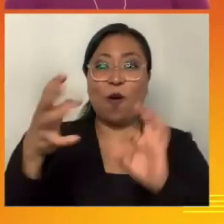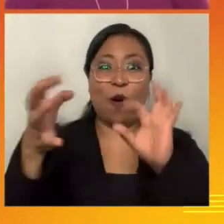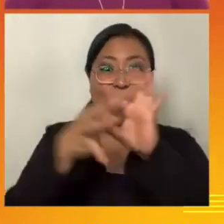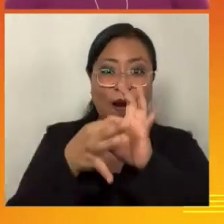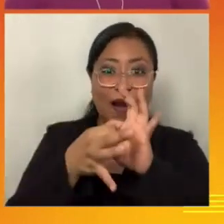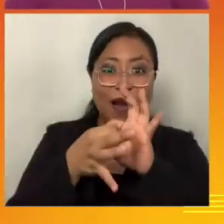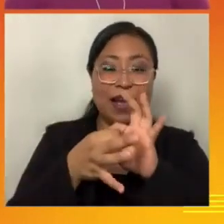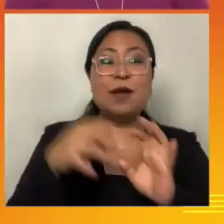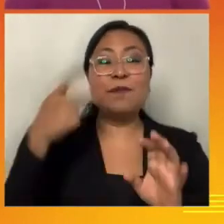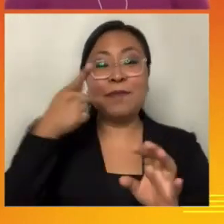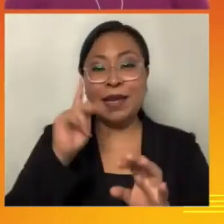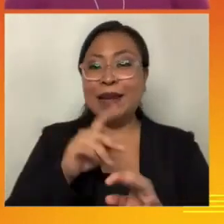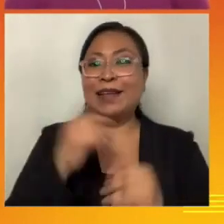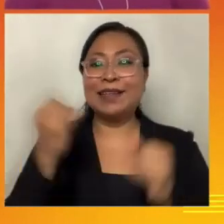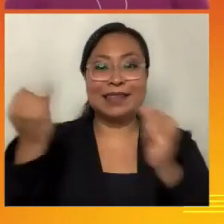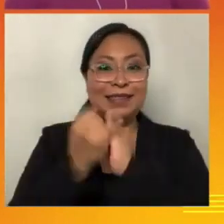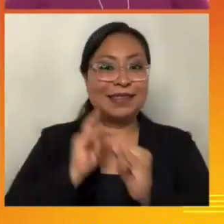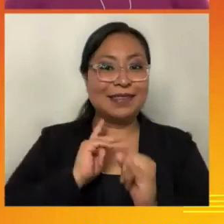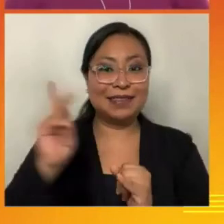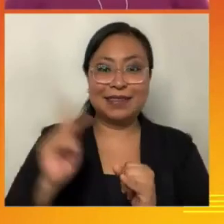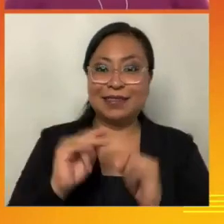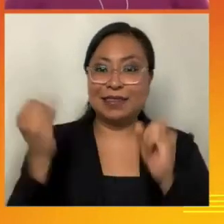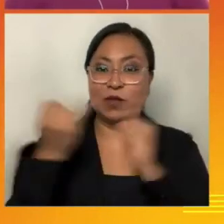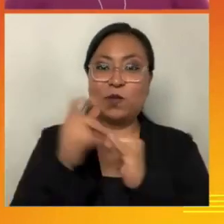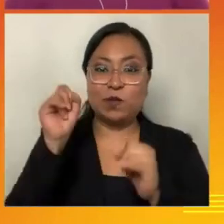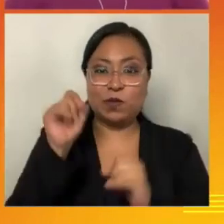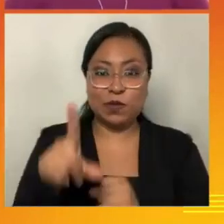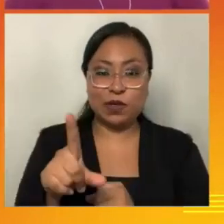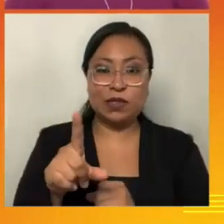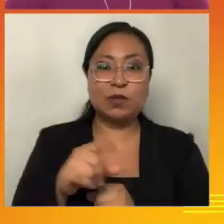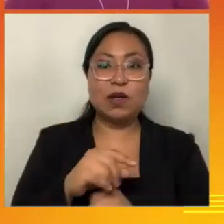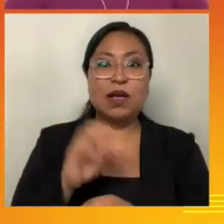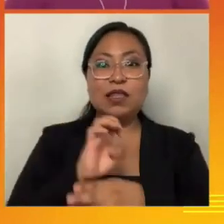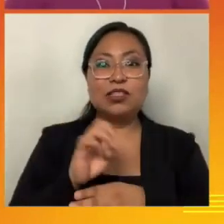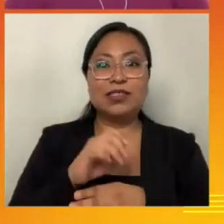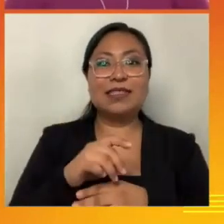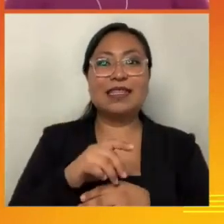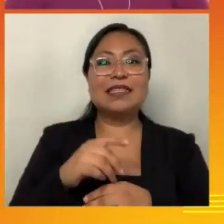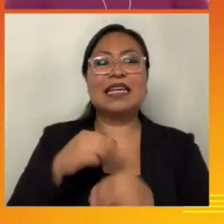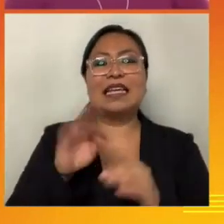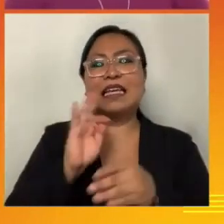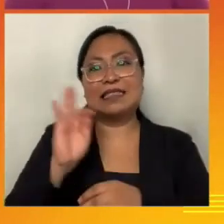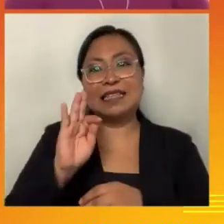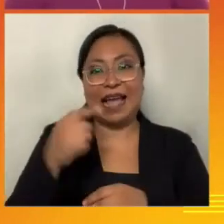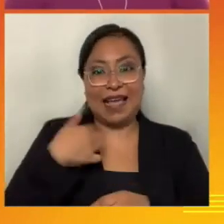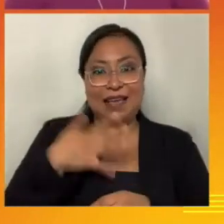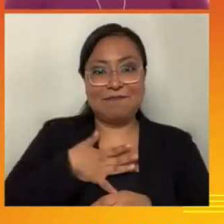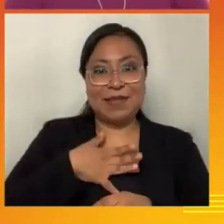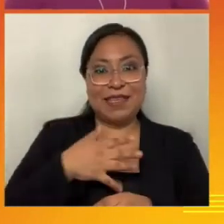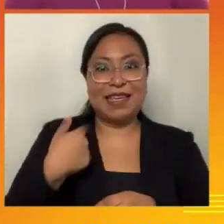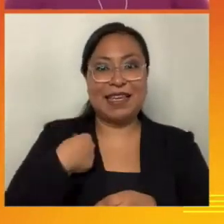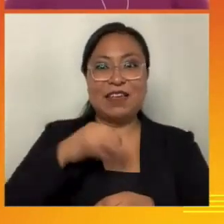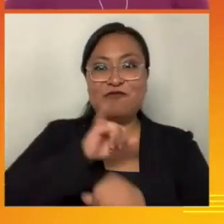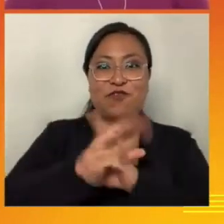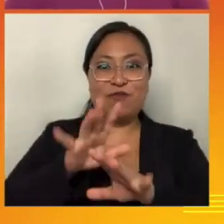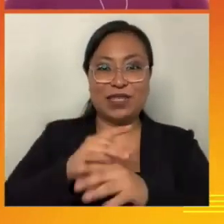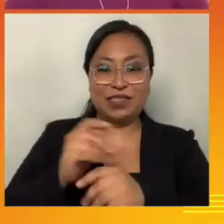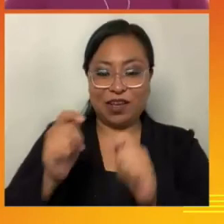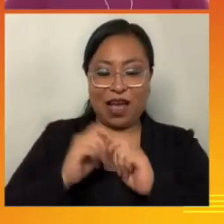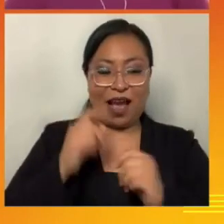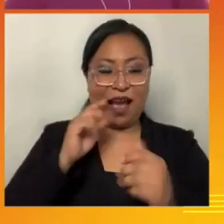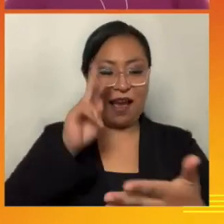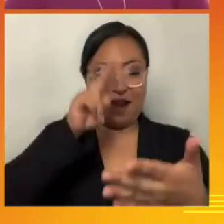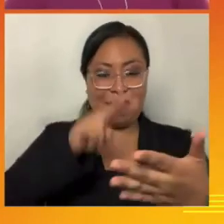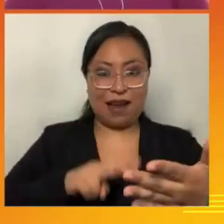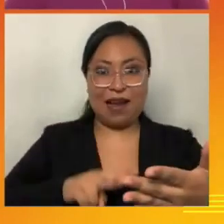pero exactamente lo mismo. Llegan a mí o a mi compañero Efren, que es también quien está